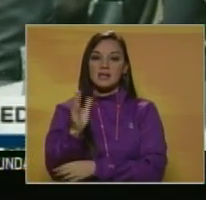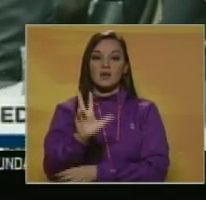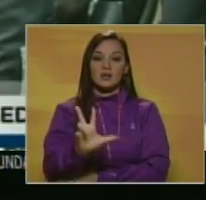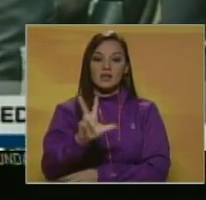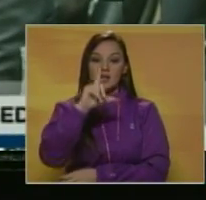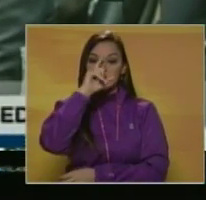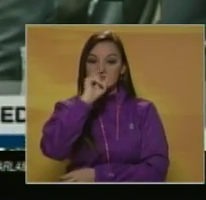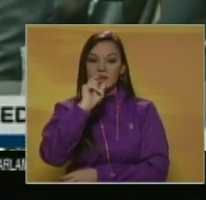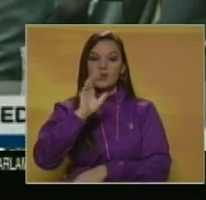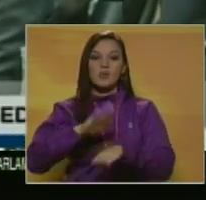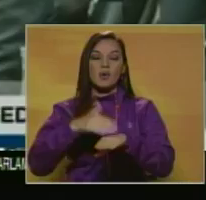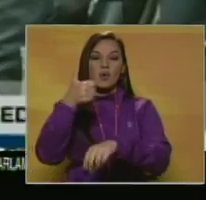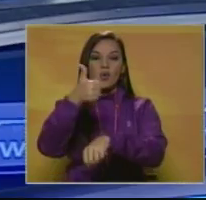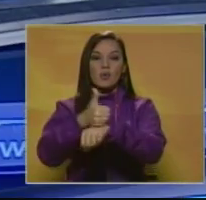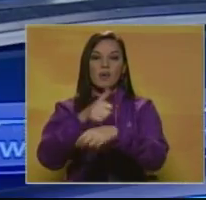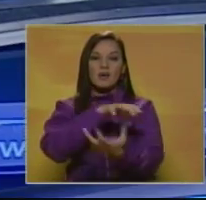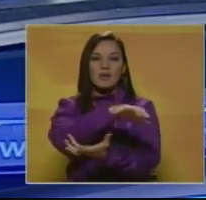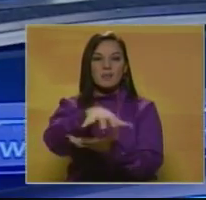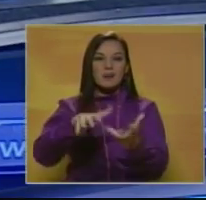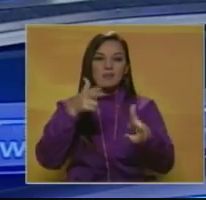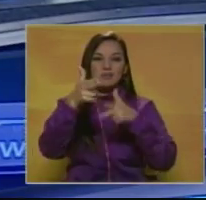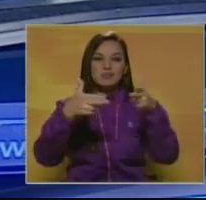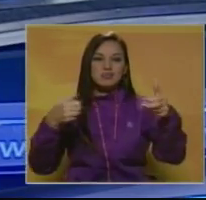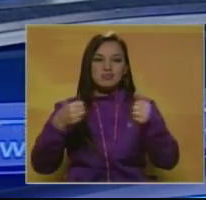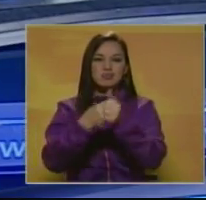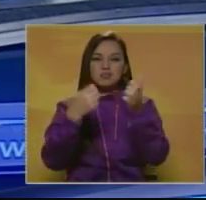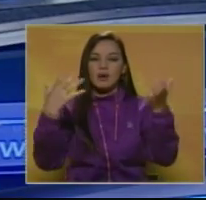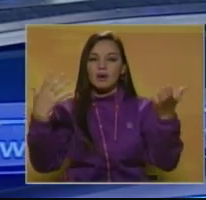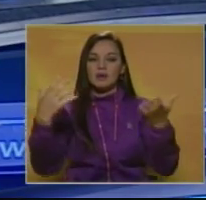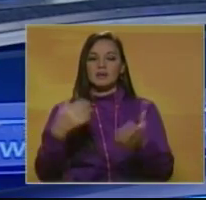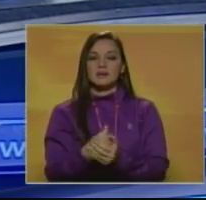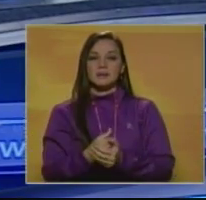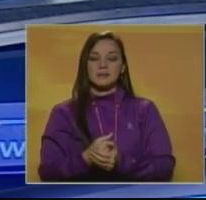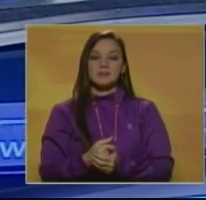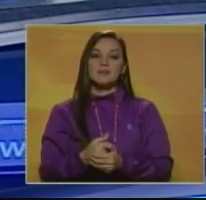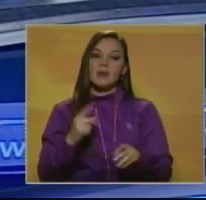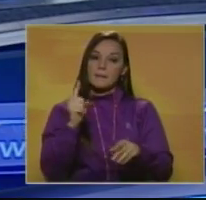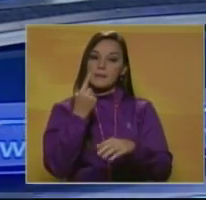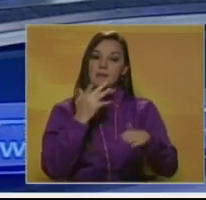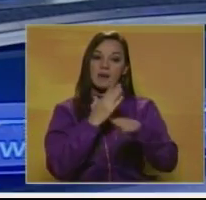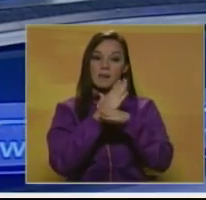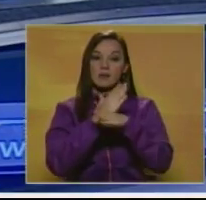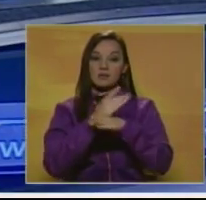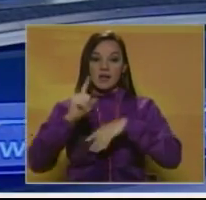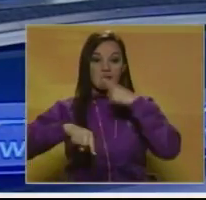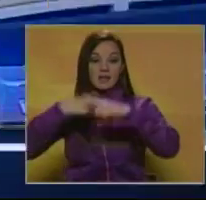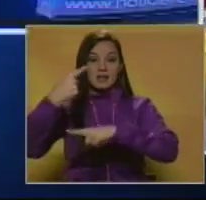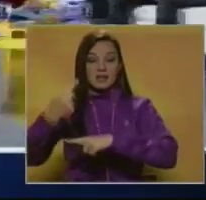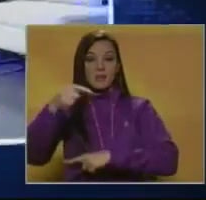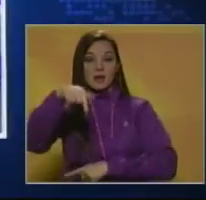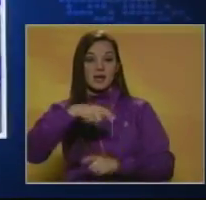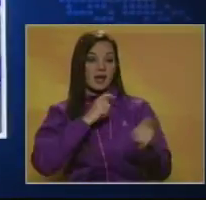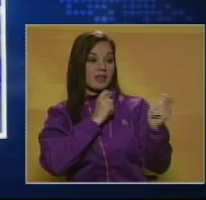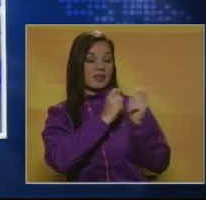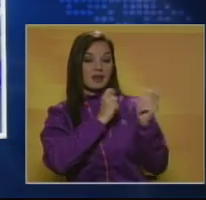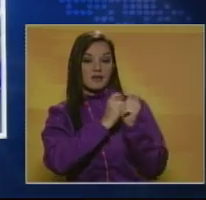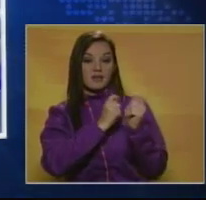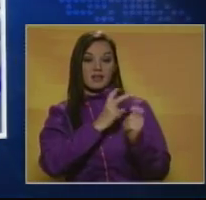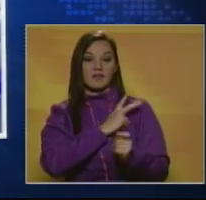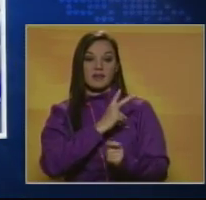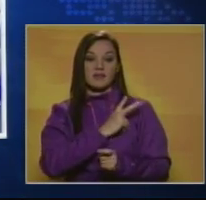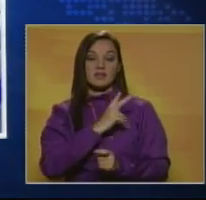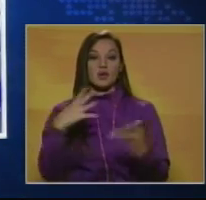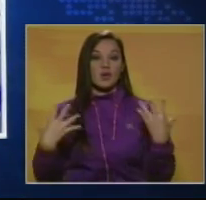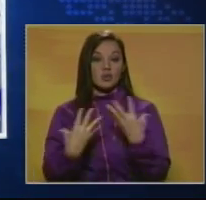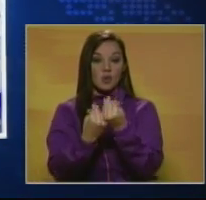por esta tragedia. Bien, es momento de hacer nuestra primera pausa y al regreso. En entrevista a Venevisión nos acompaña